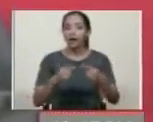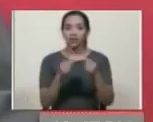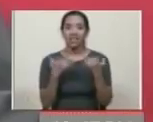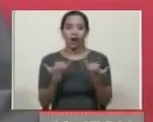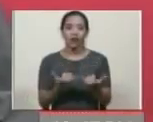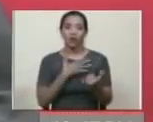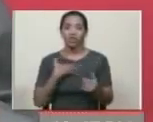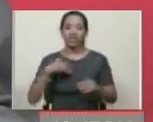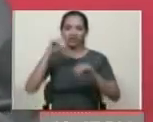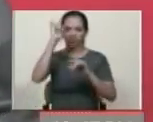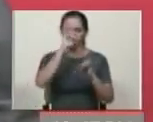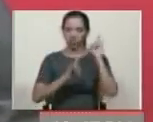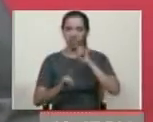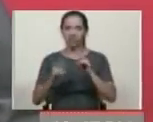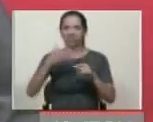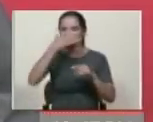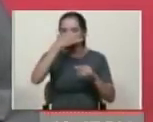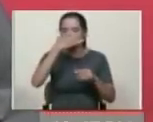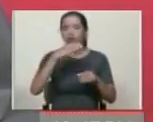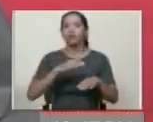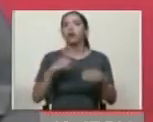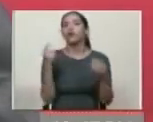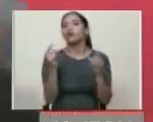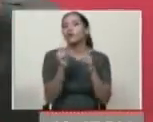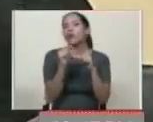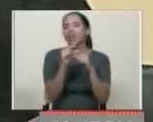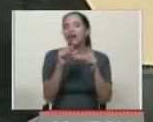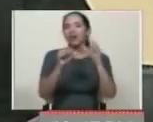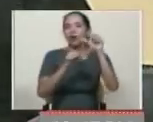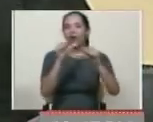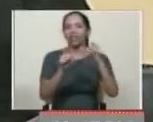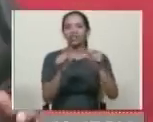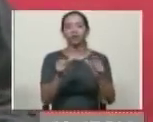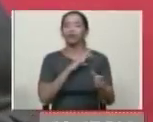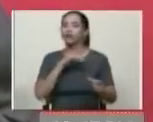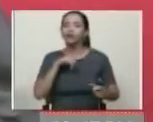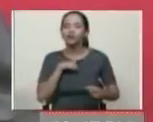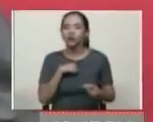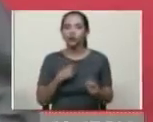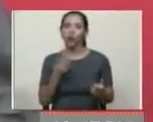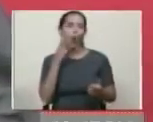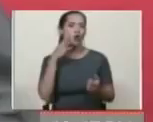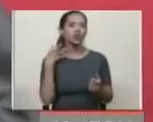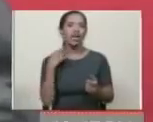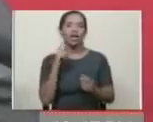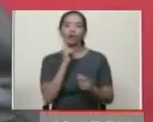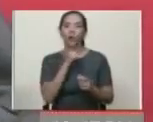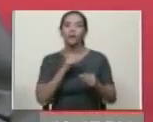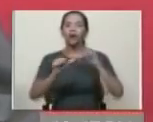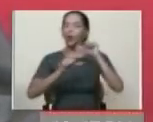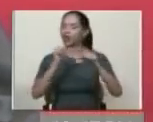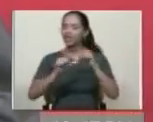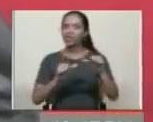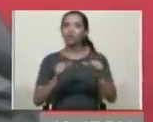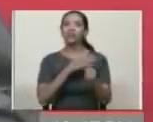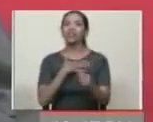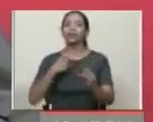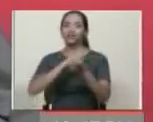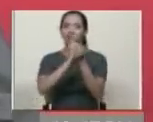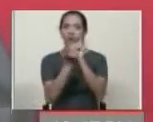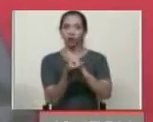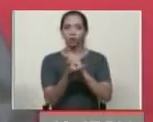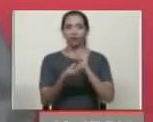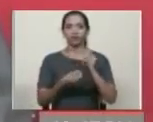nos quieren decir terroristas solamente por la palabra colectivo. Y nosotros nos sentimos orgullosos que nos digan colectivo, poder nosotros transformar y hacer